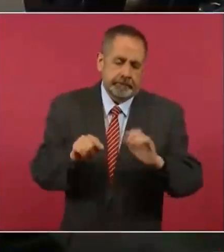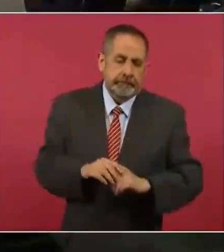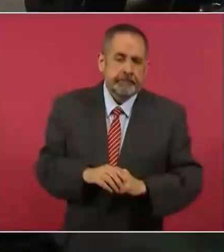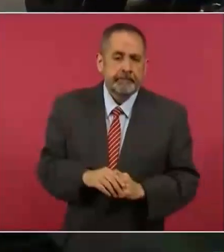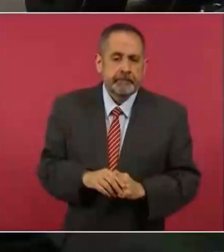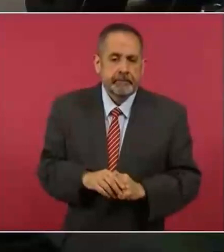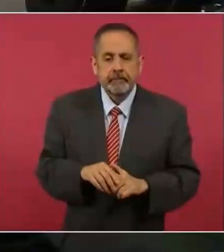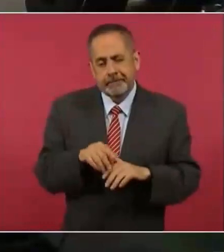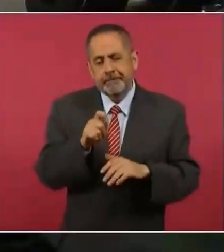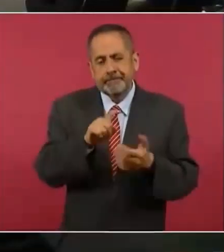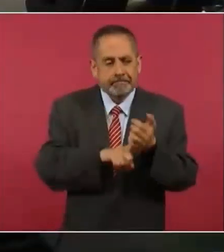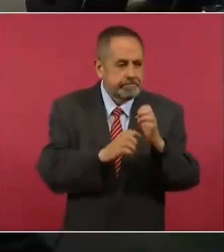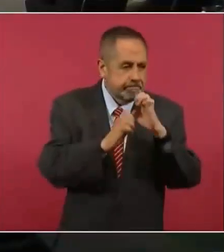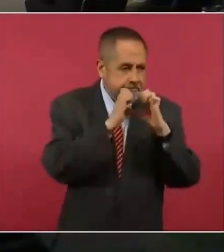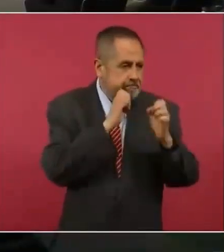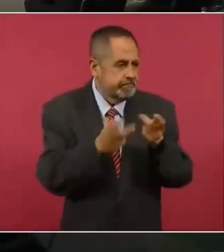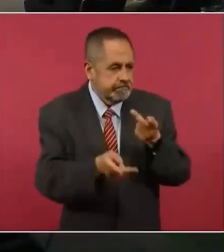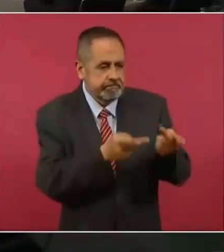sobre la entrevista.